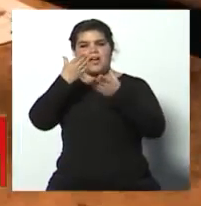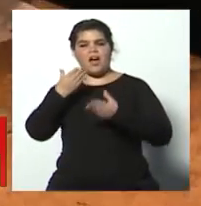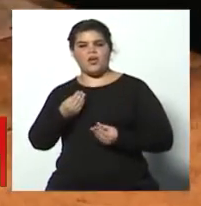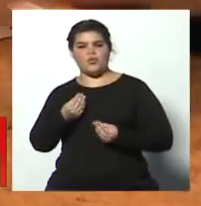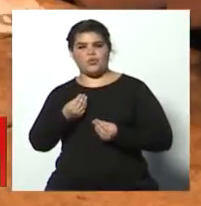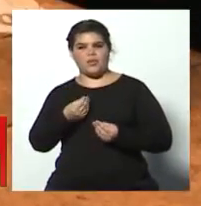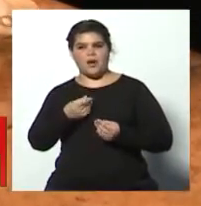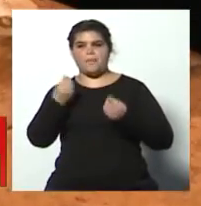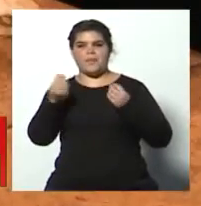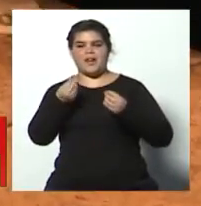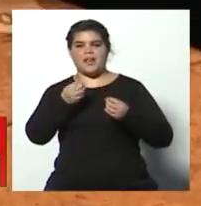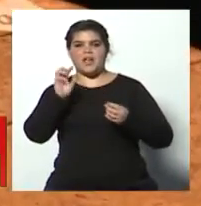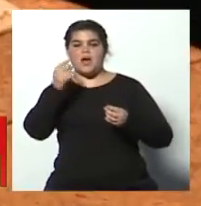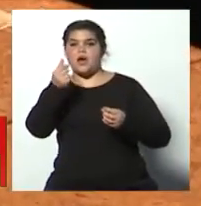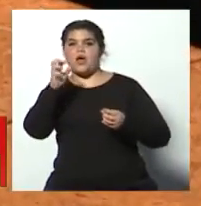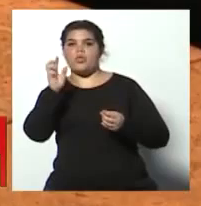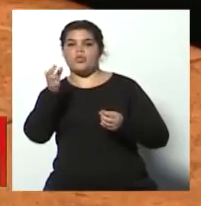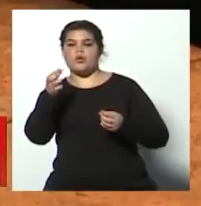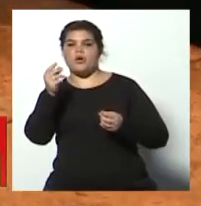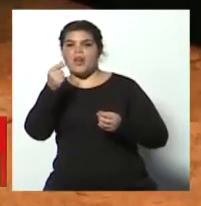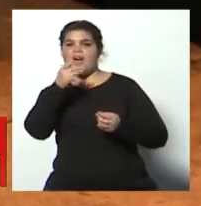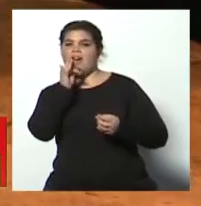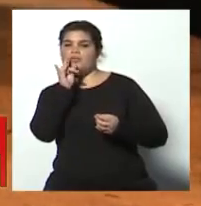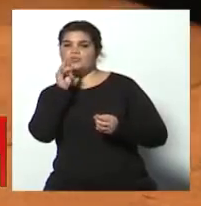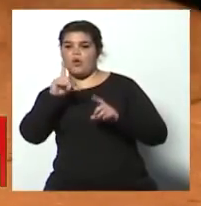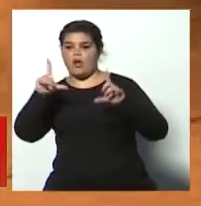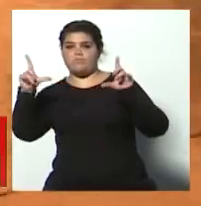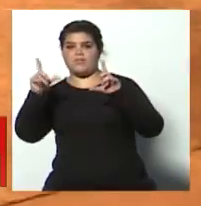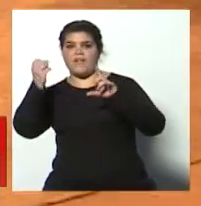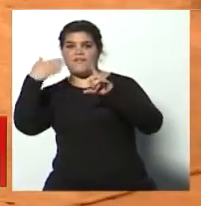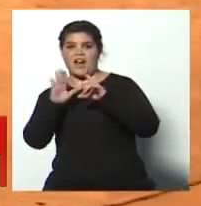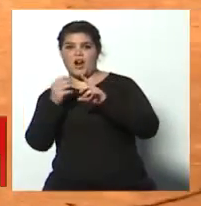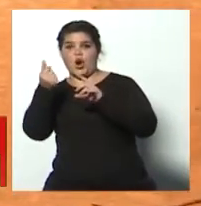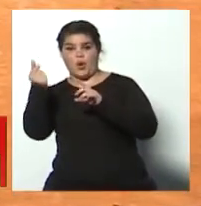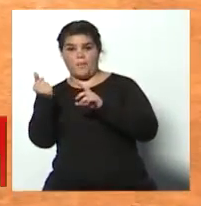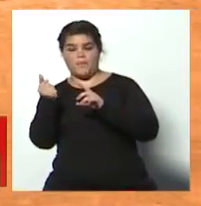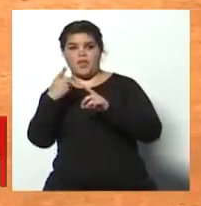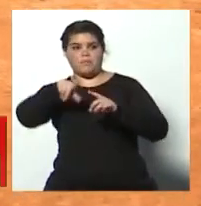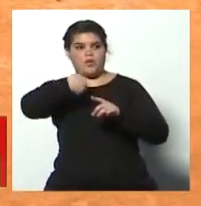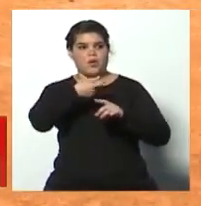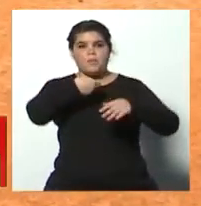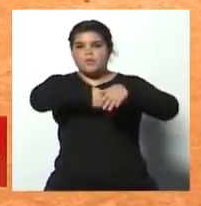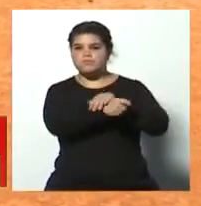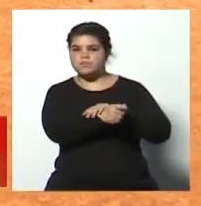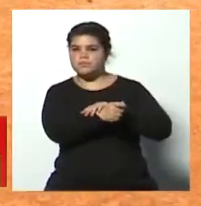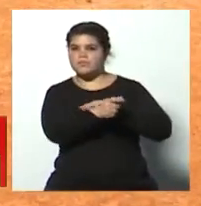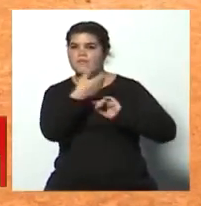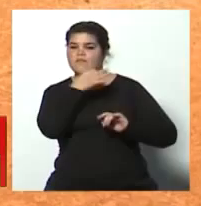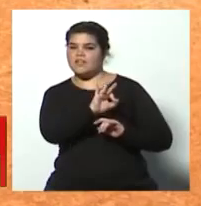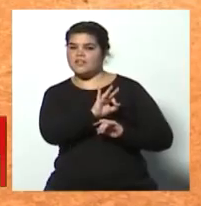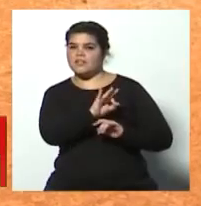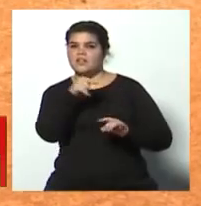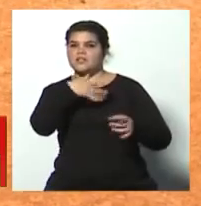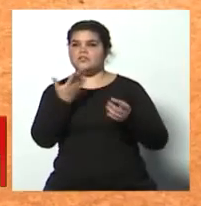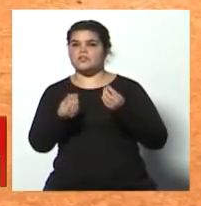blue, ¿no? Digo, porque había mucha gente que lo compraba por ventanilla, pero después lo estaba ofreciendo en las cuevas, lo cual implicaría en